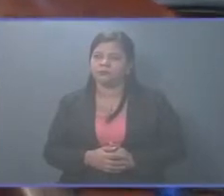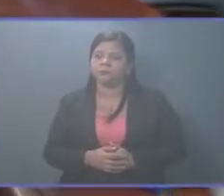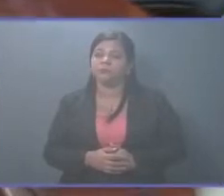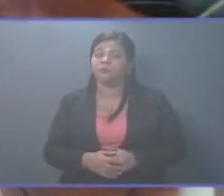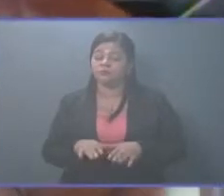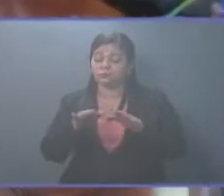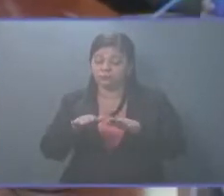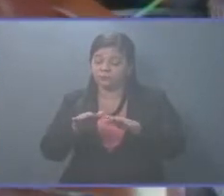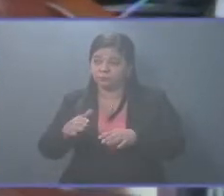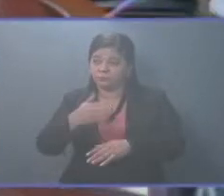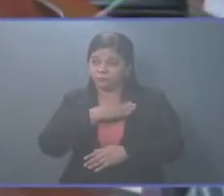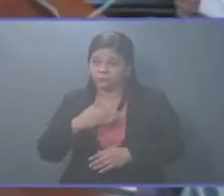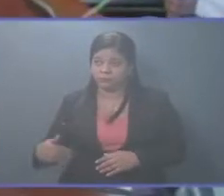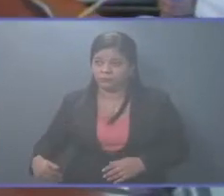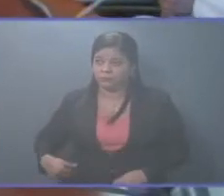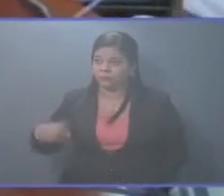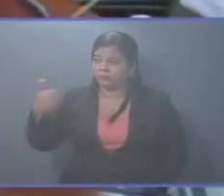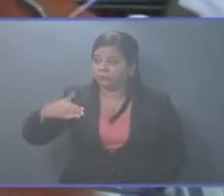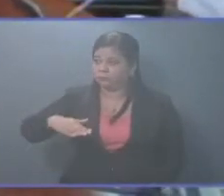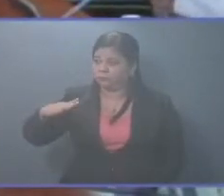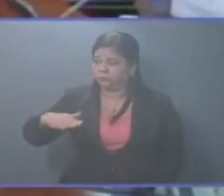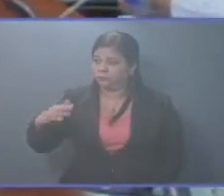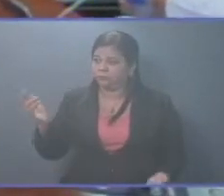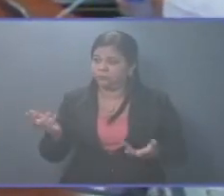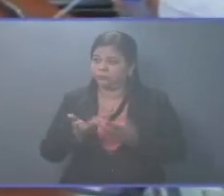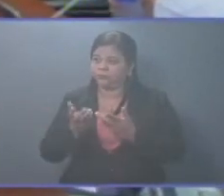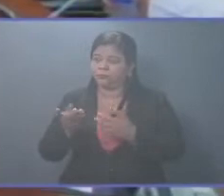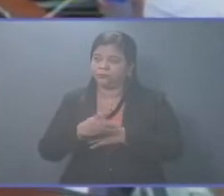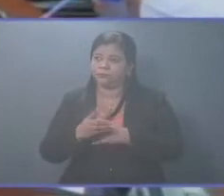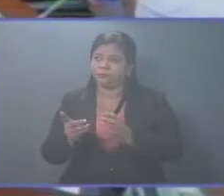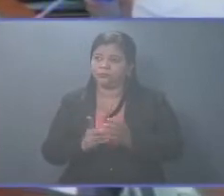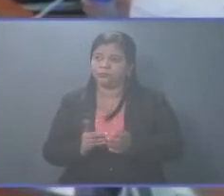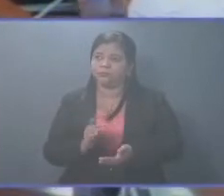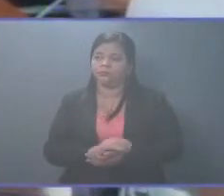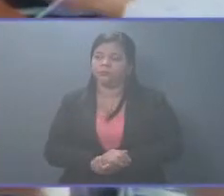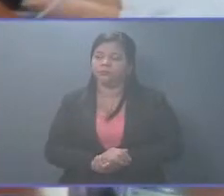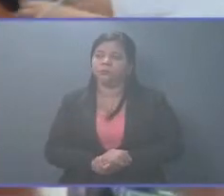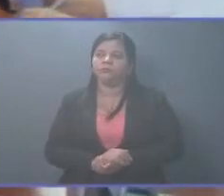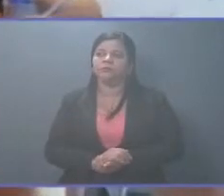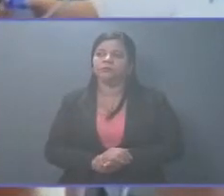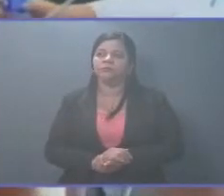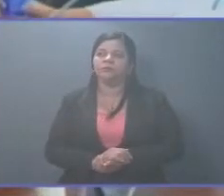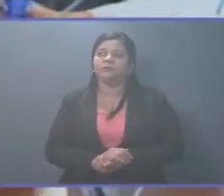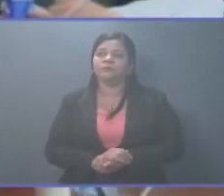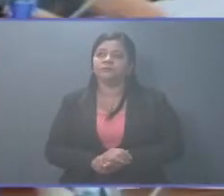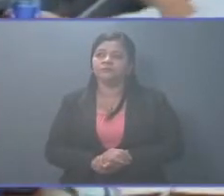Muchas gracias, presidente. Buenas tardes, colegas. Buenas tardes, pueblo salvadoreño.